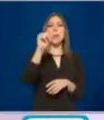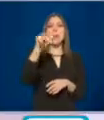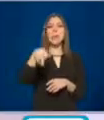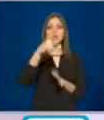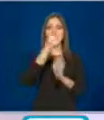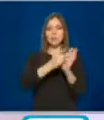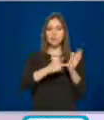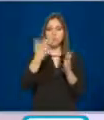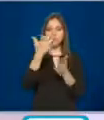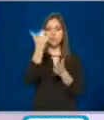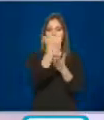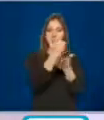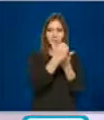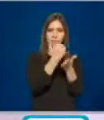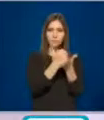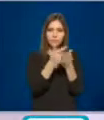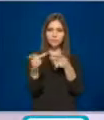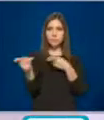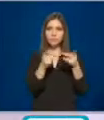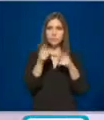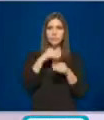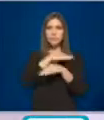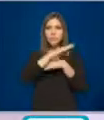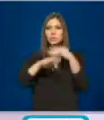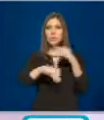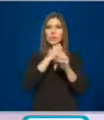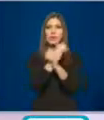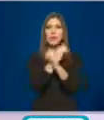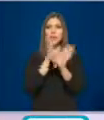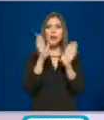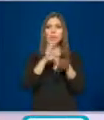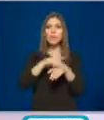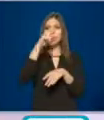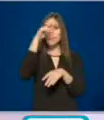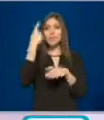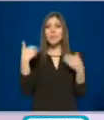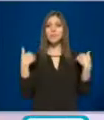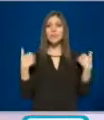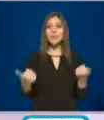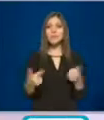sirve para tener todas mis estrategias muy claras y poder lograr